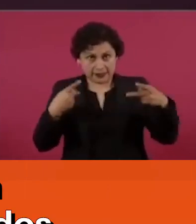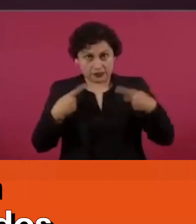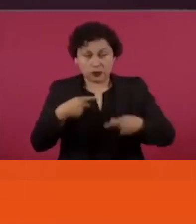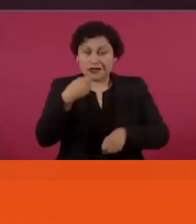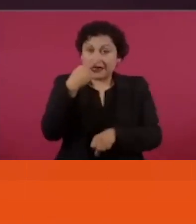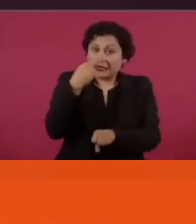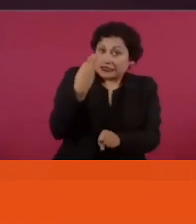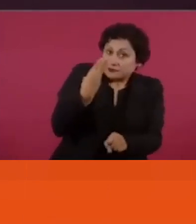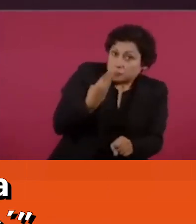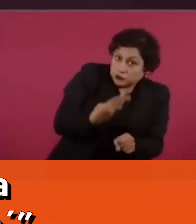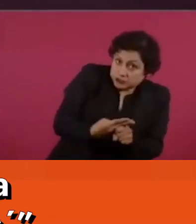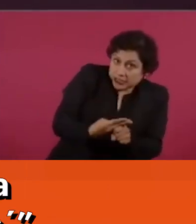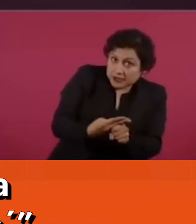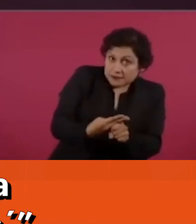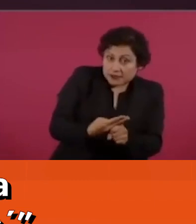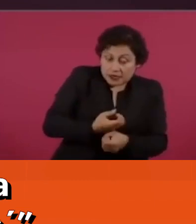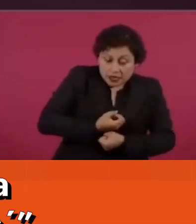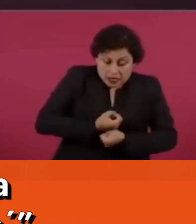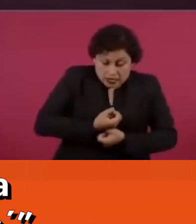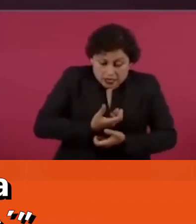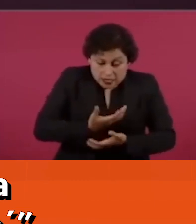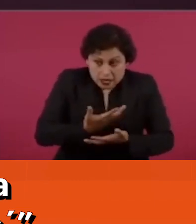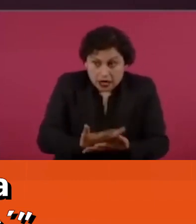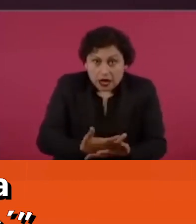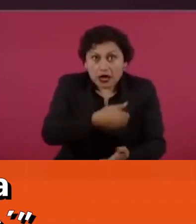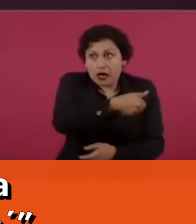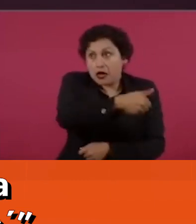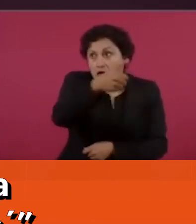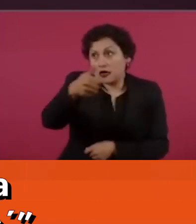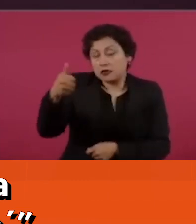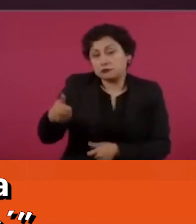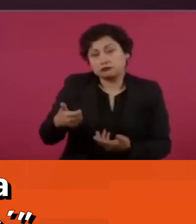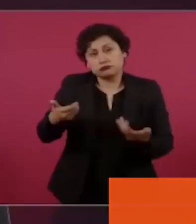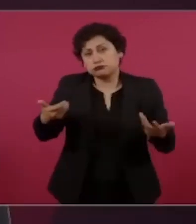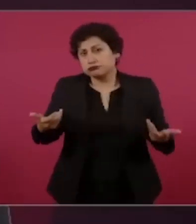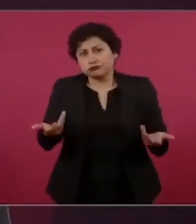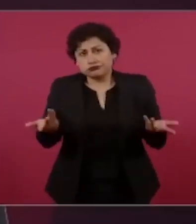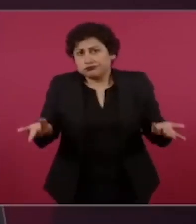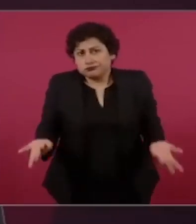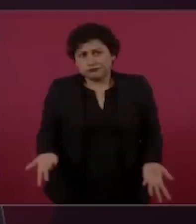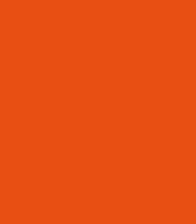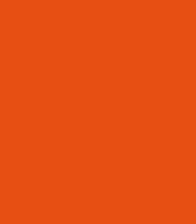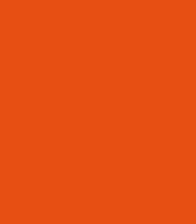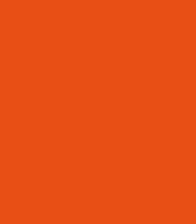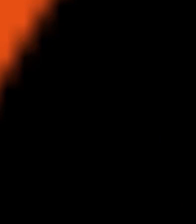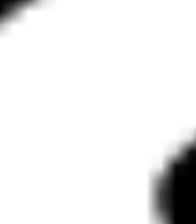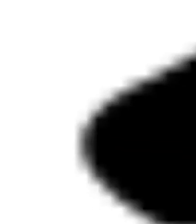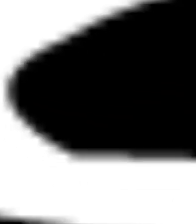de sus palabras, de sus dichos.